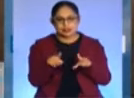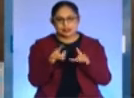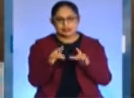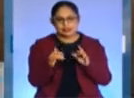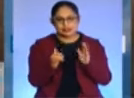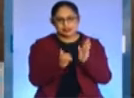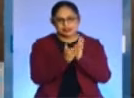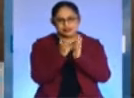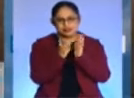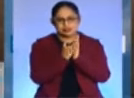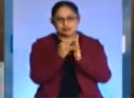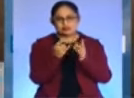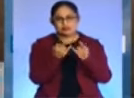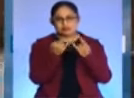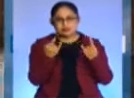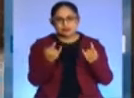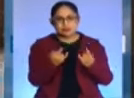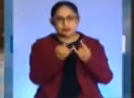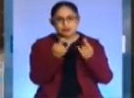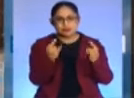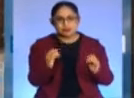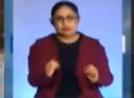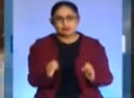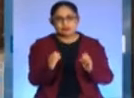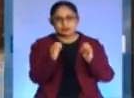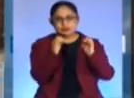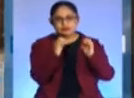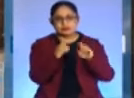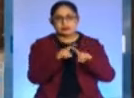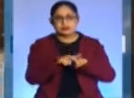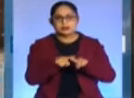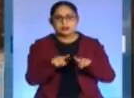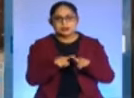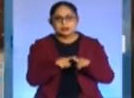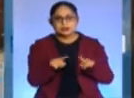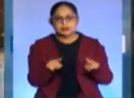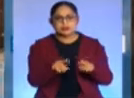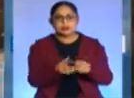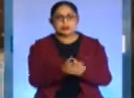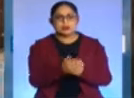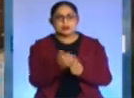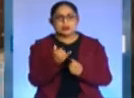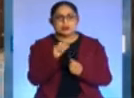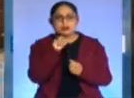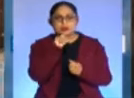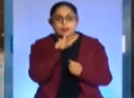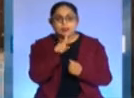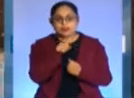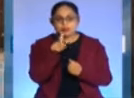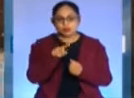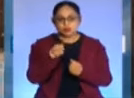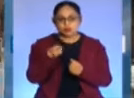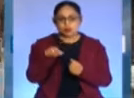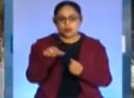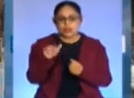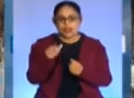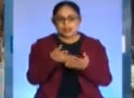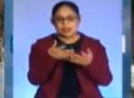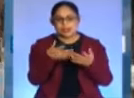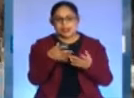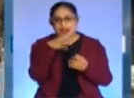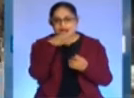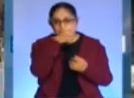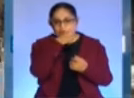son el mismo tipo de construcciones las que tenemos en la región de Zamora, las que tenemos en la zona de Tierra Caliente, las que